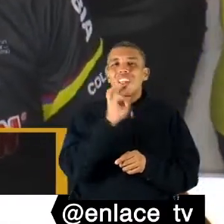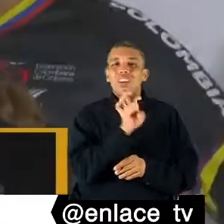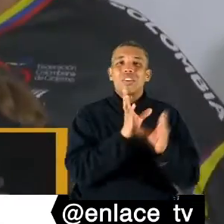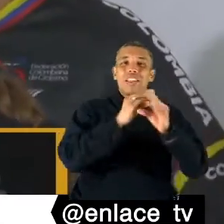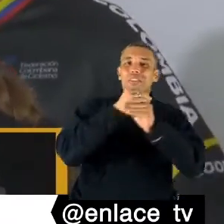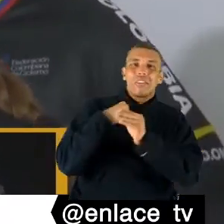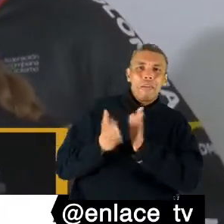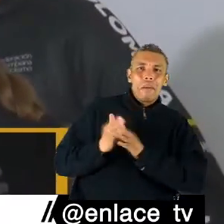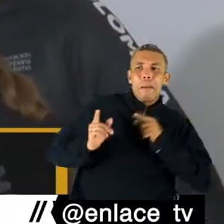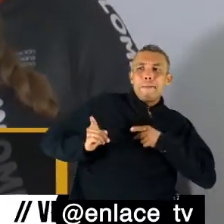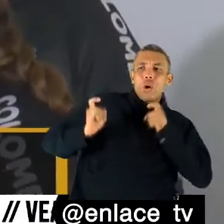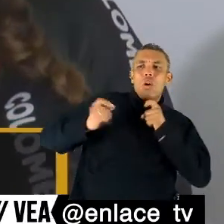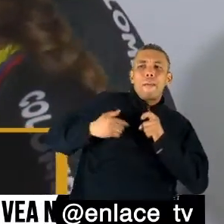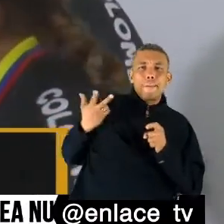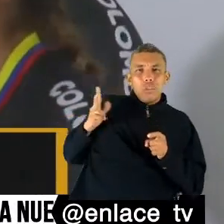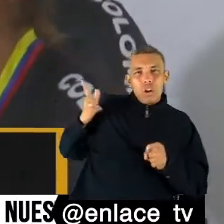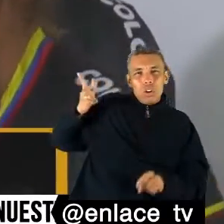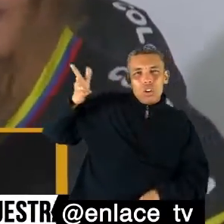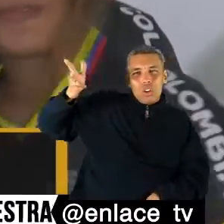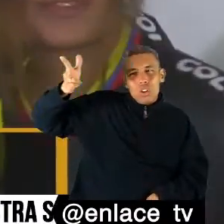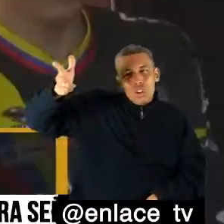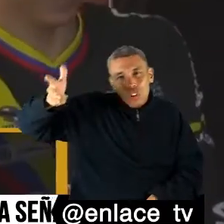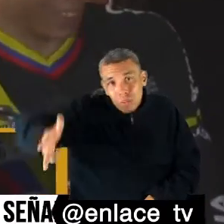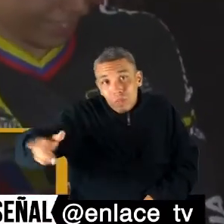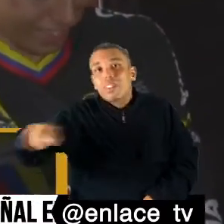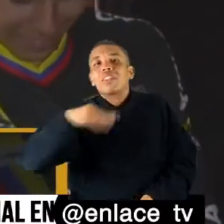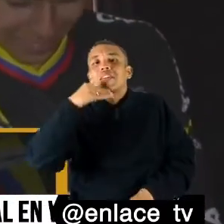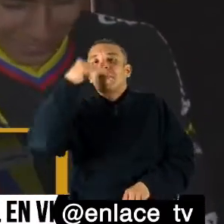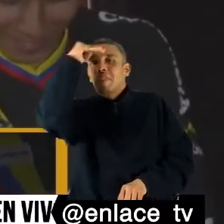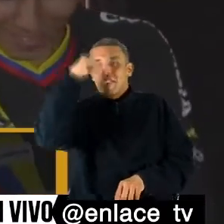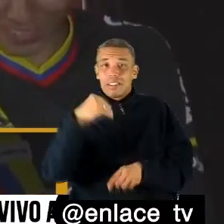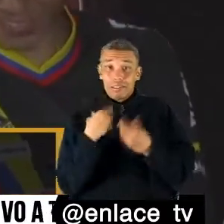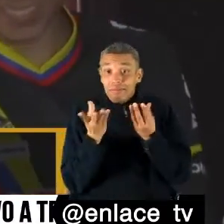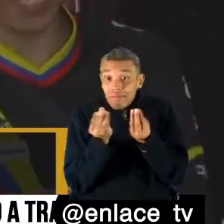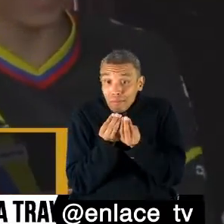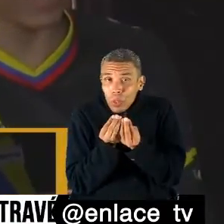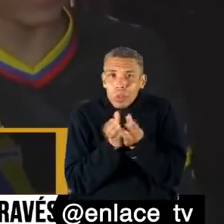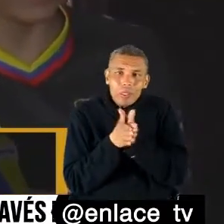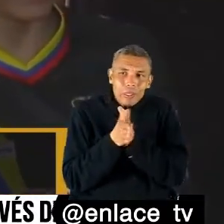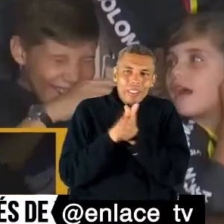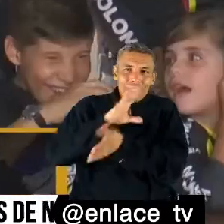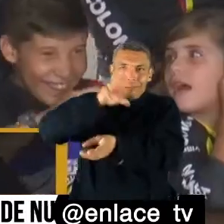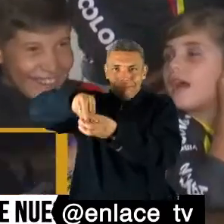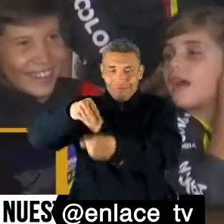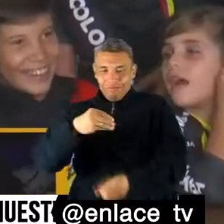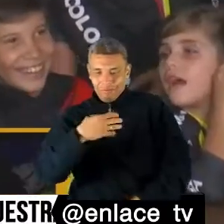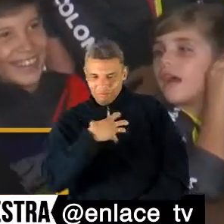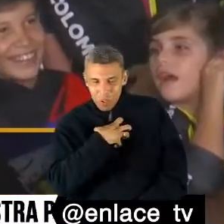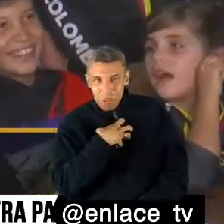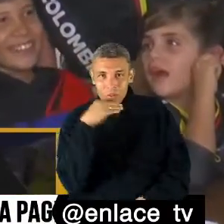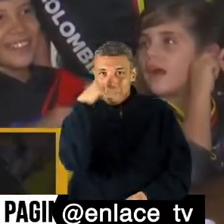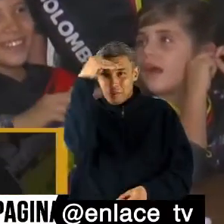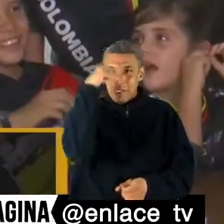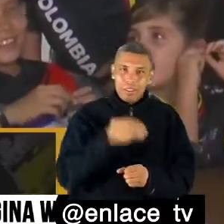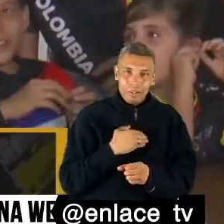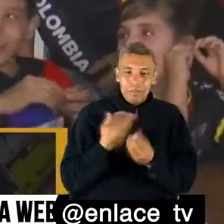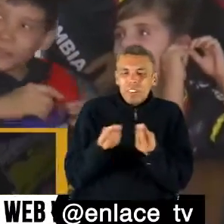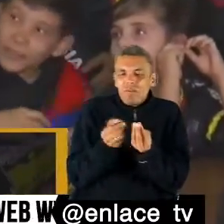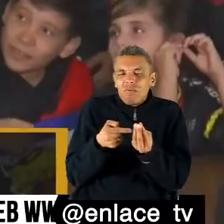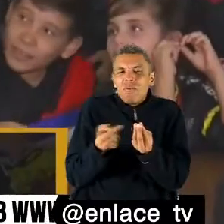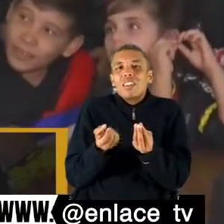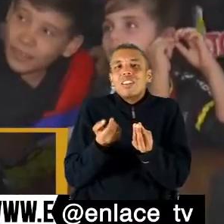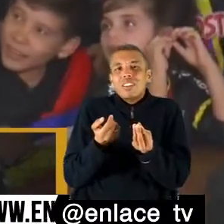la ciudad de la eterna primavera. Hoy, protagonista de la justa mundialista más importante del momento, en la que 30 biciclosistas porteños